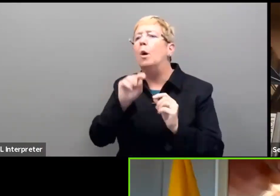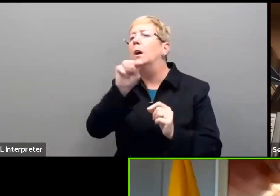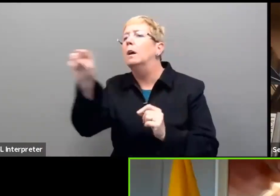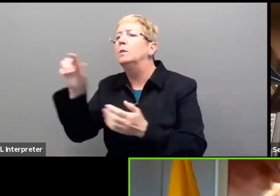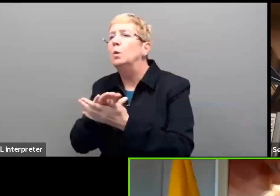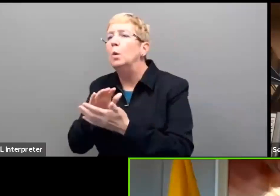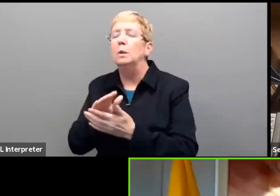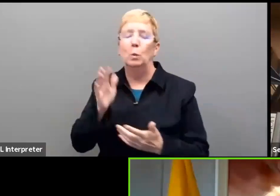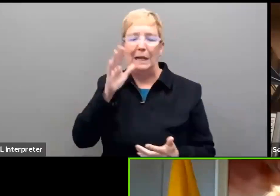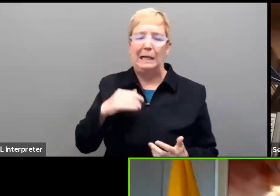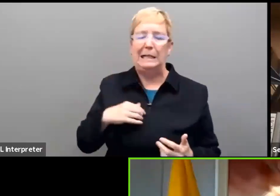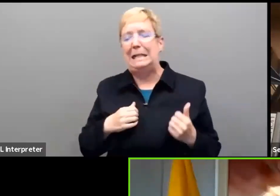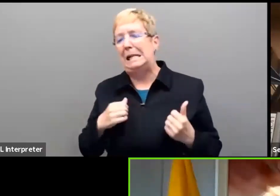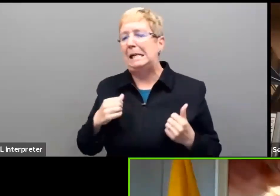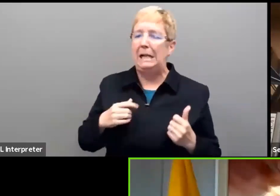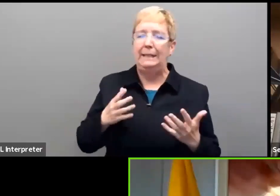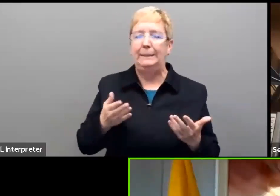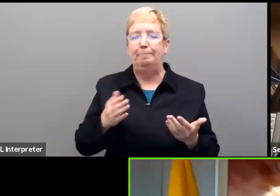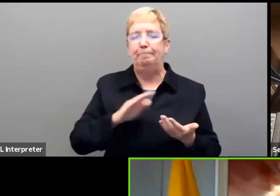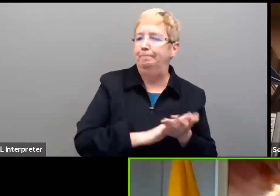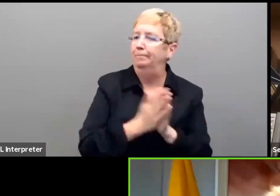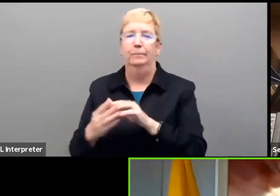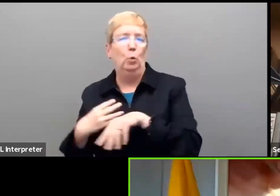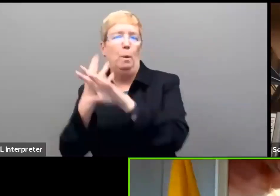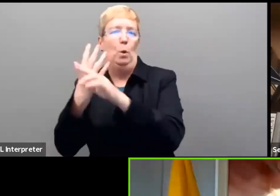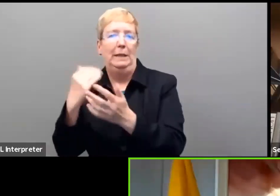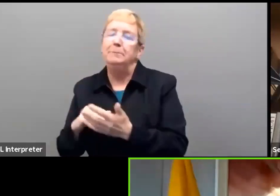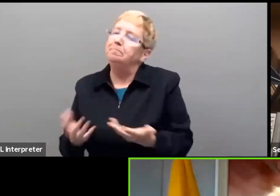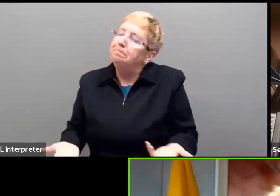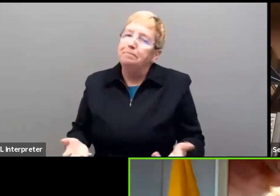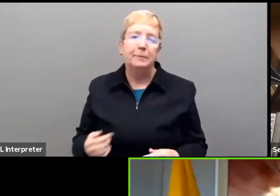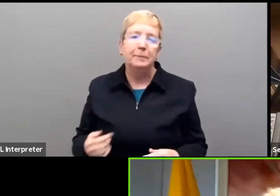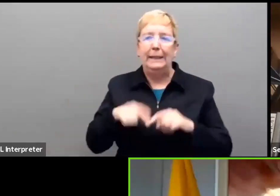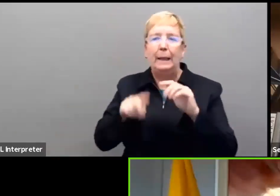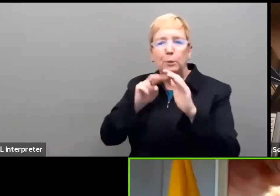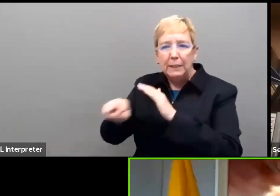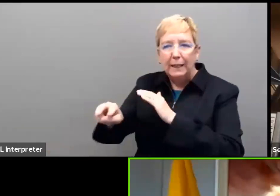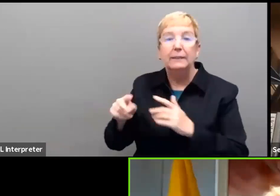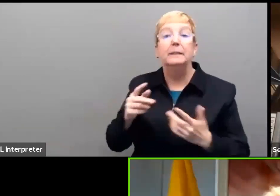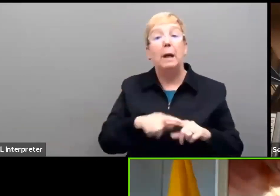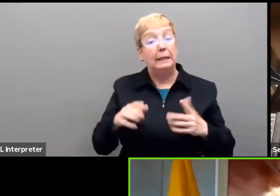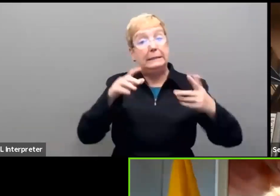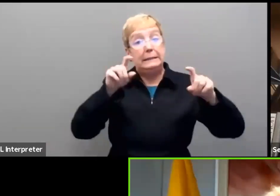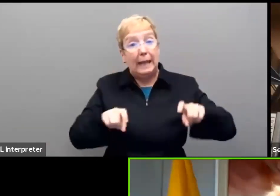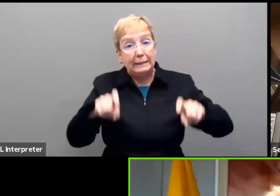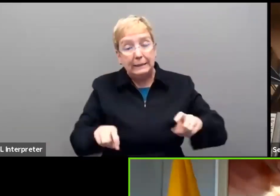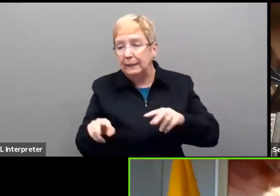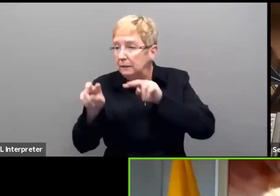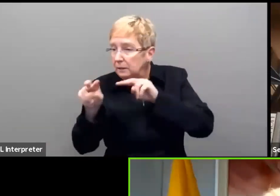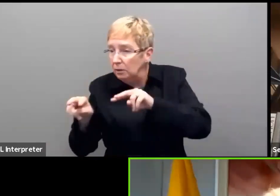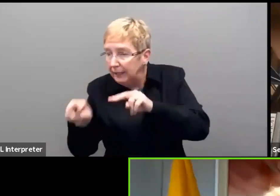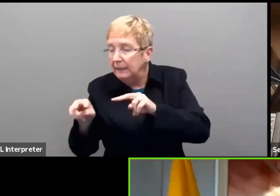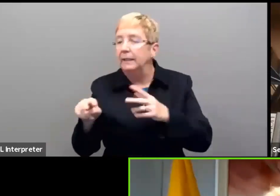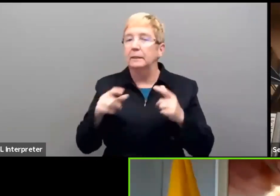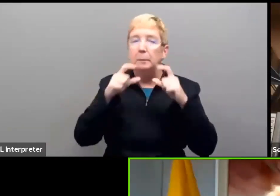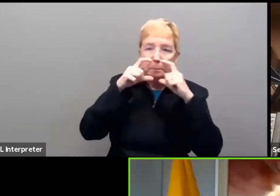y utilizar cubrebocas. No le vamos a decir a las escuelas que tienen que cerrar sus puertas siempre y cuando cumplan con los